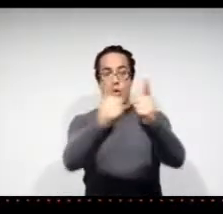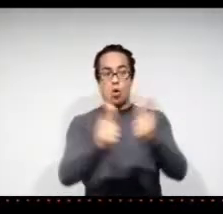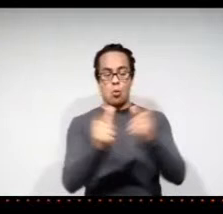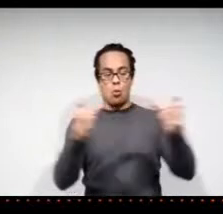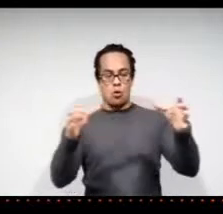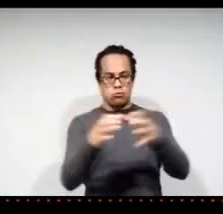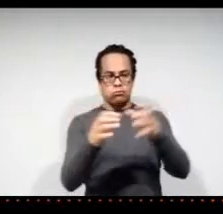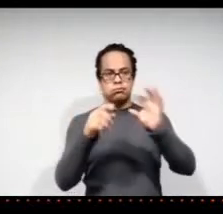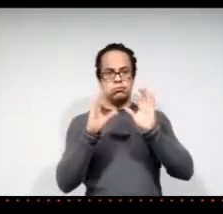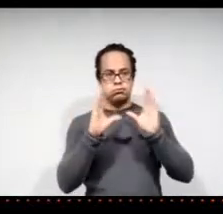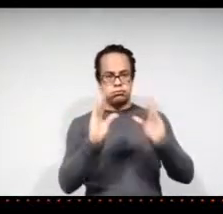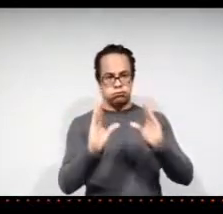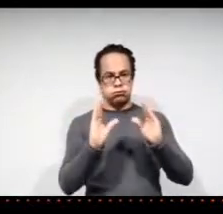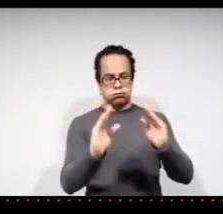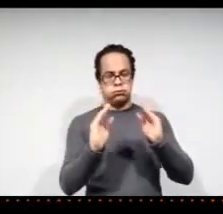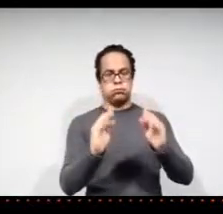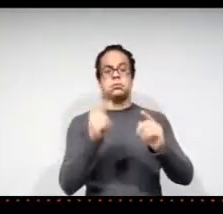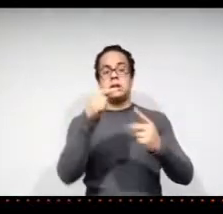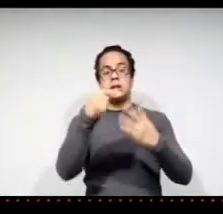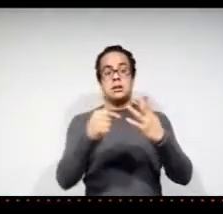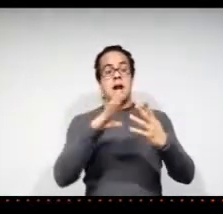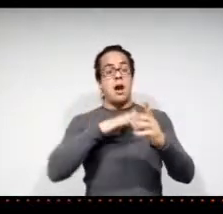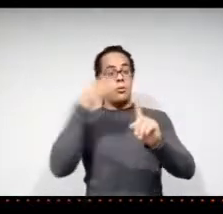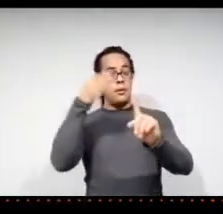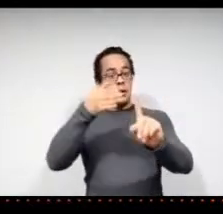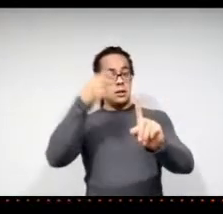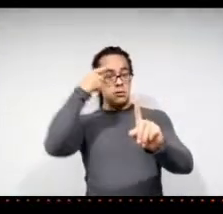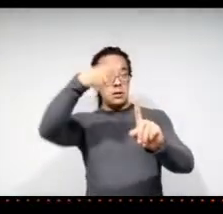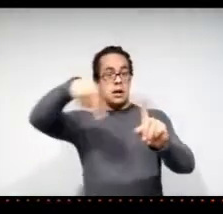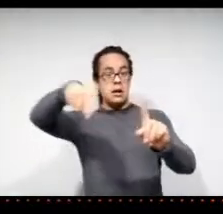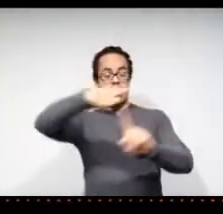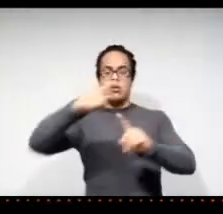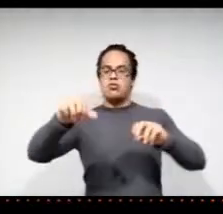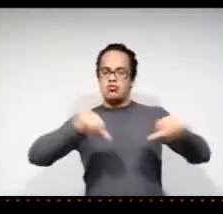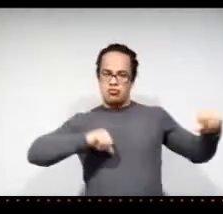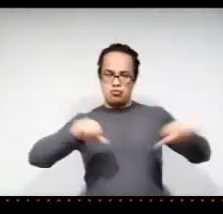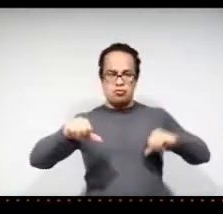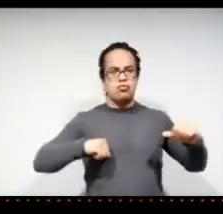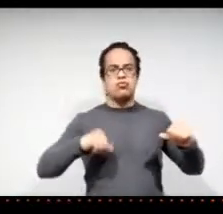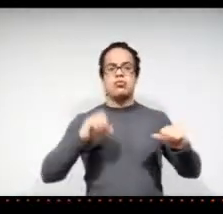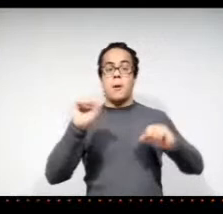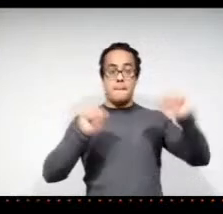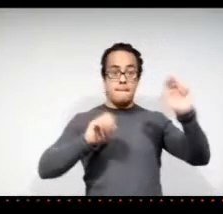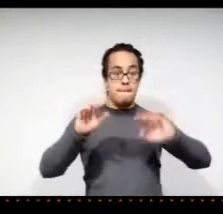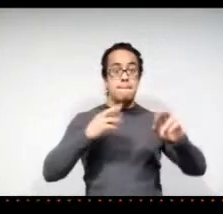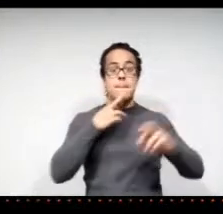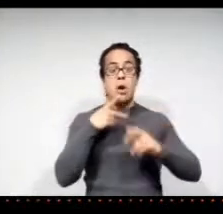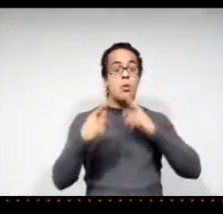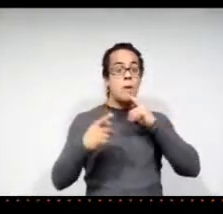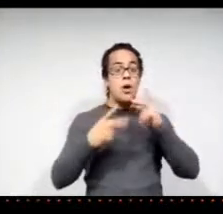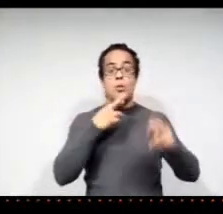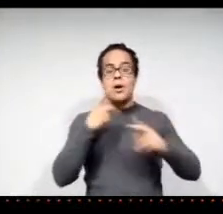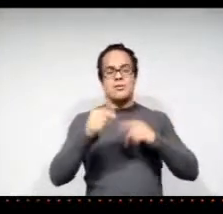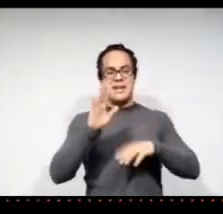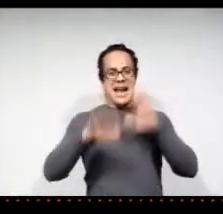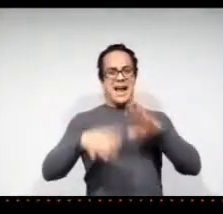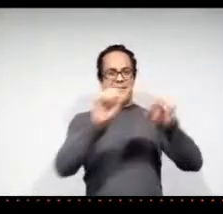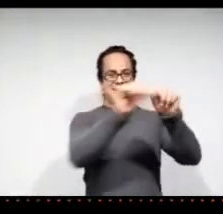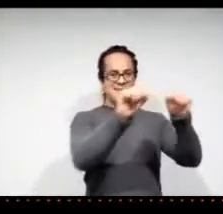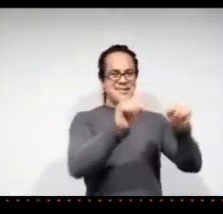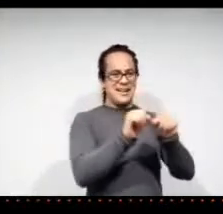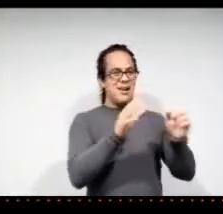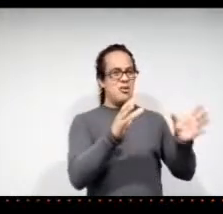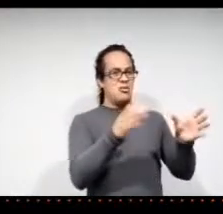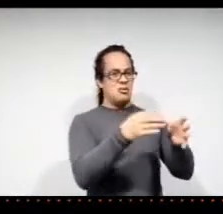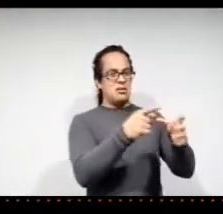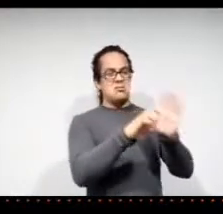instruccionales que tenían como consigna hacer más interactivo lo que está pasando. Y muchas veces en el salón de clases, pues los de las